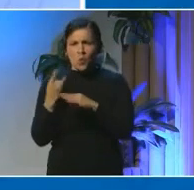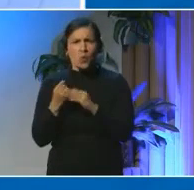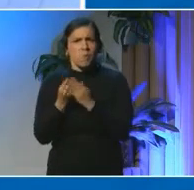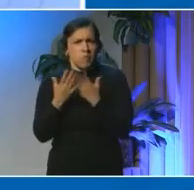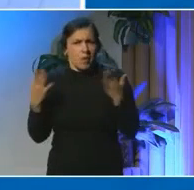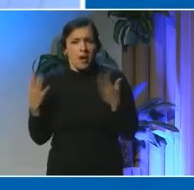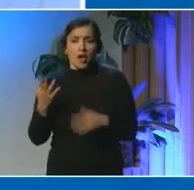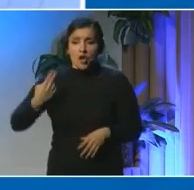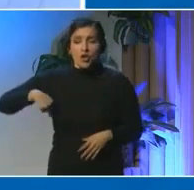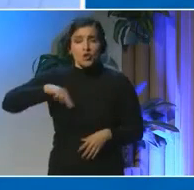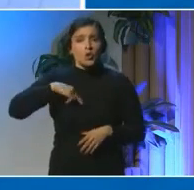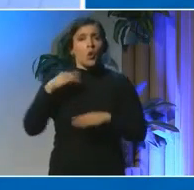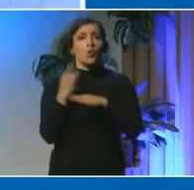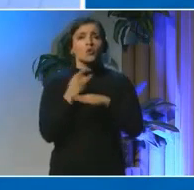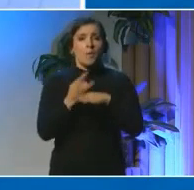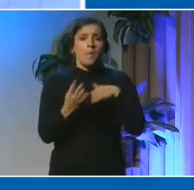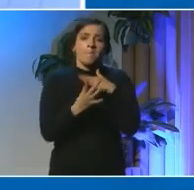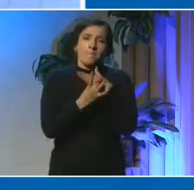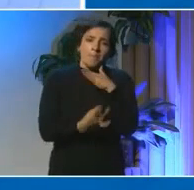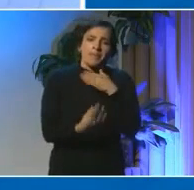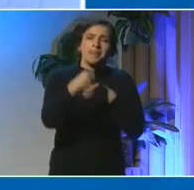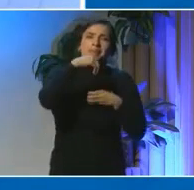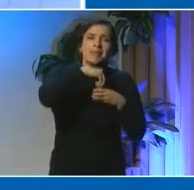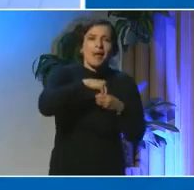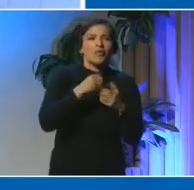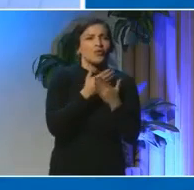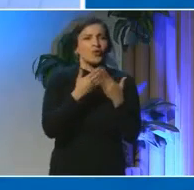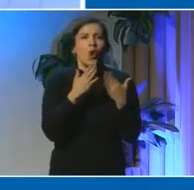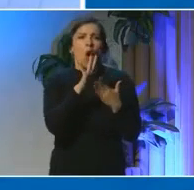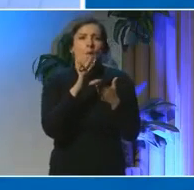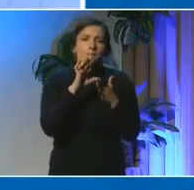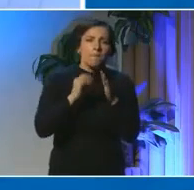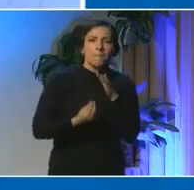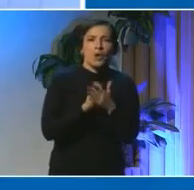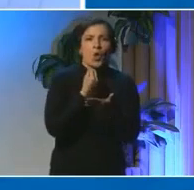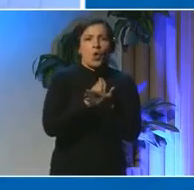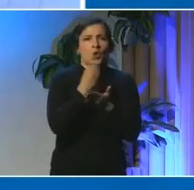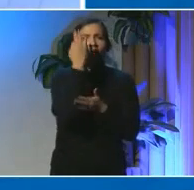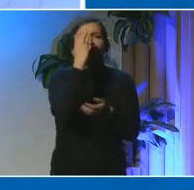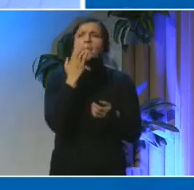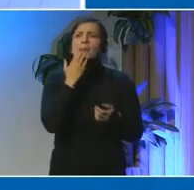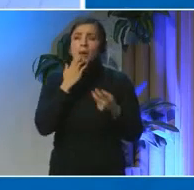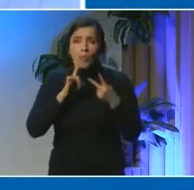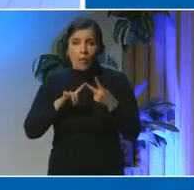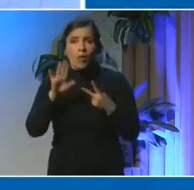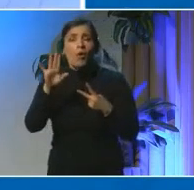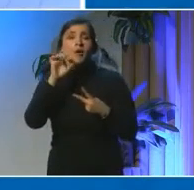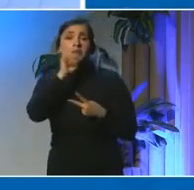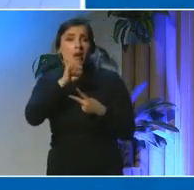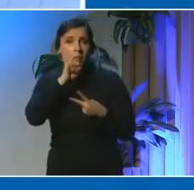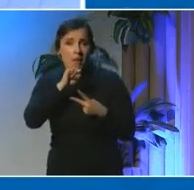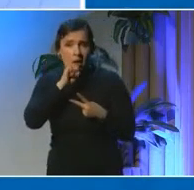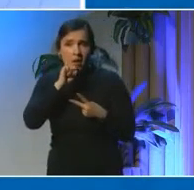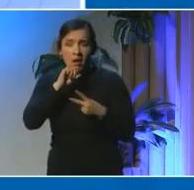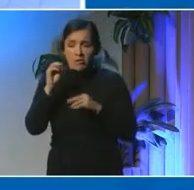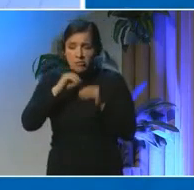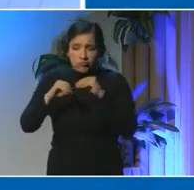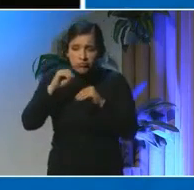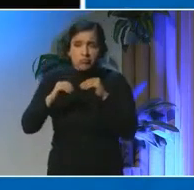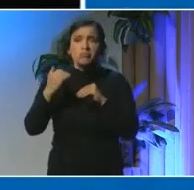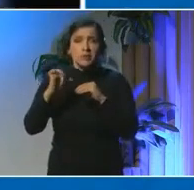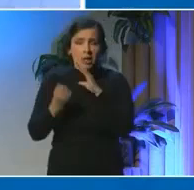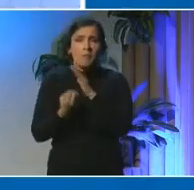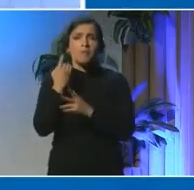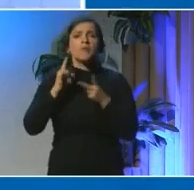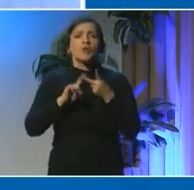utilizando como manteca en cosméticos pero miren hay cerveza artesanal que ya se está produciendo se produce